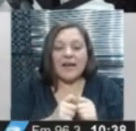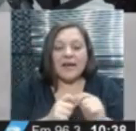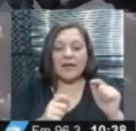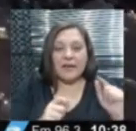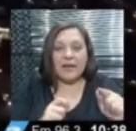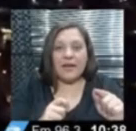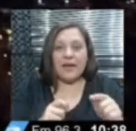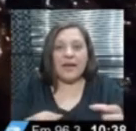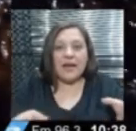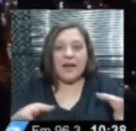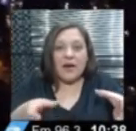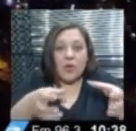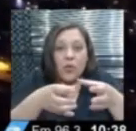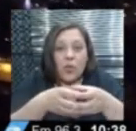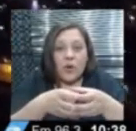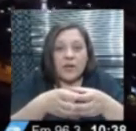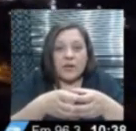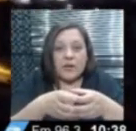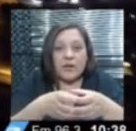encuentro de mujeres